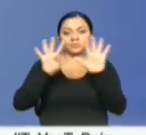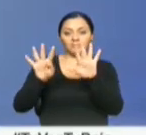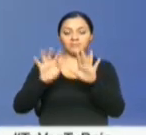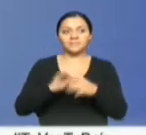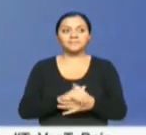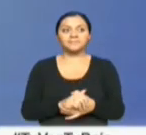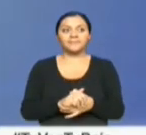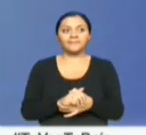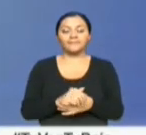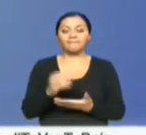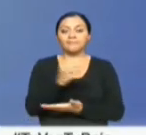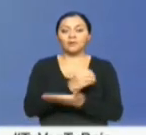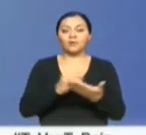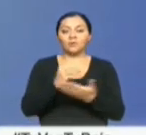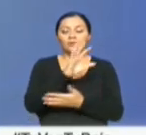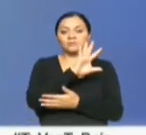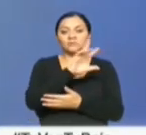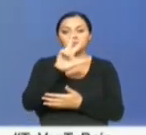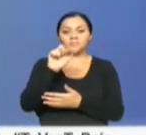58.99%. El Oro,